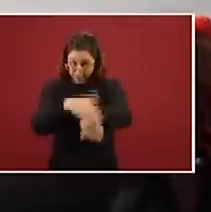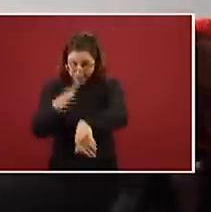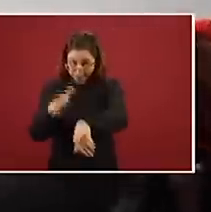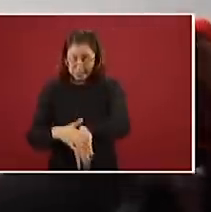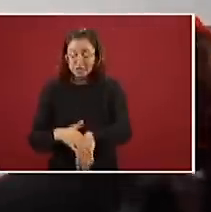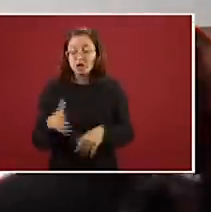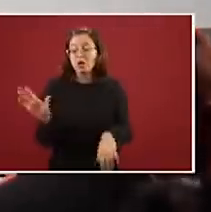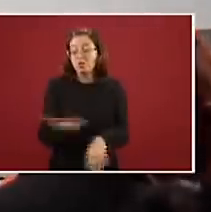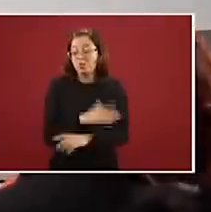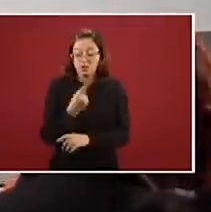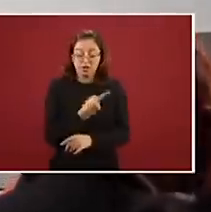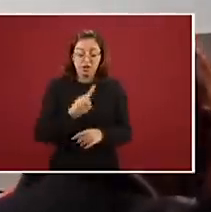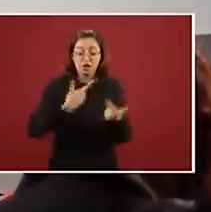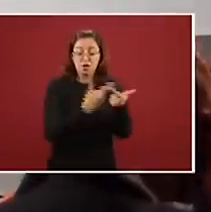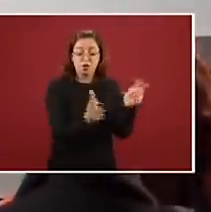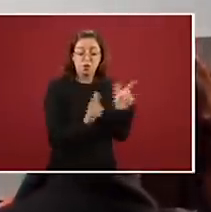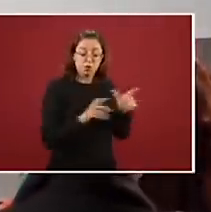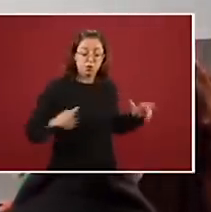satanizaron